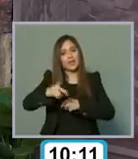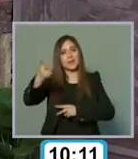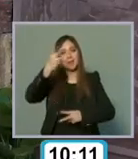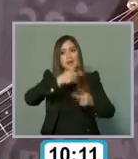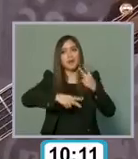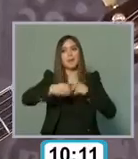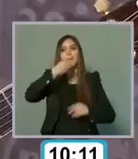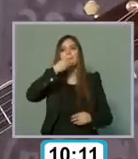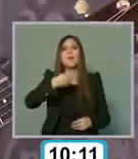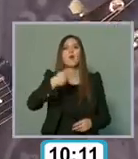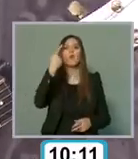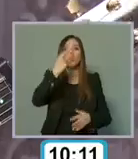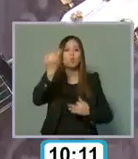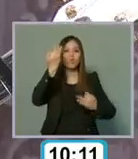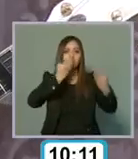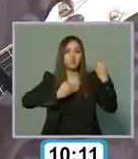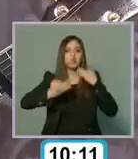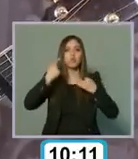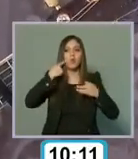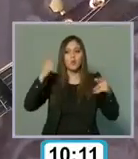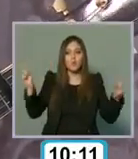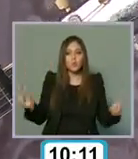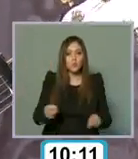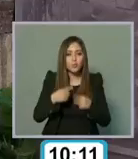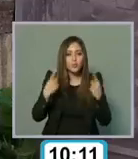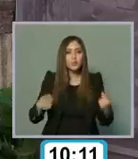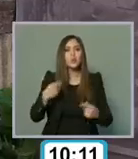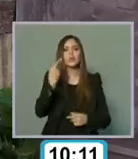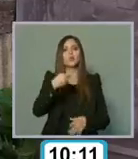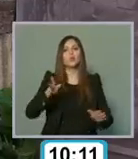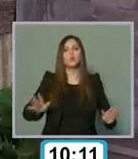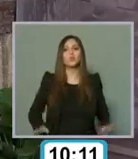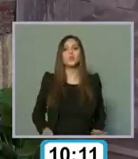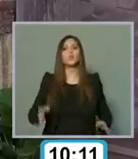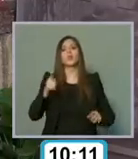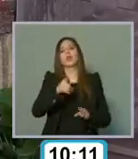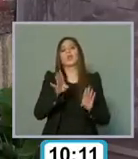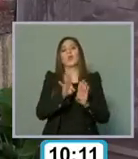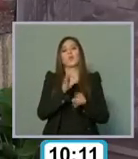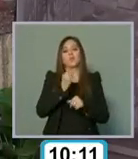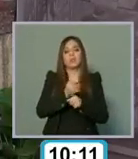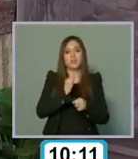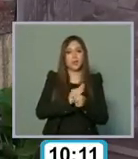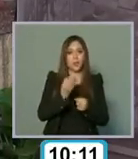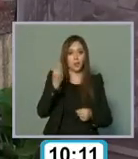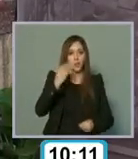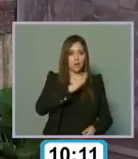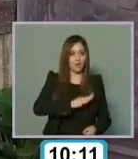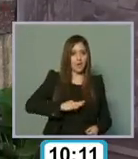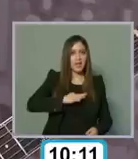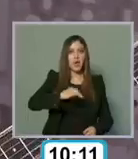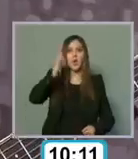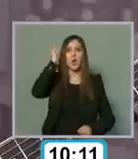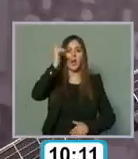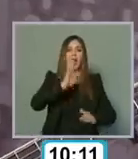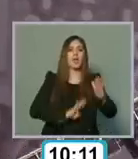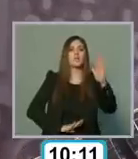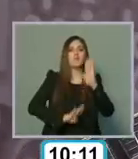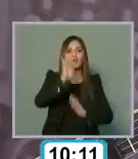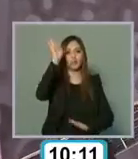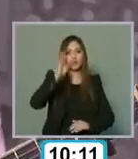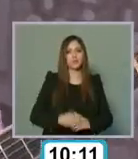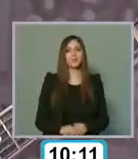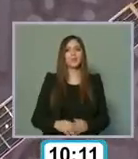tu outfit, tu música. De verdad, eres muy reventada, eres muy chida. Muchas felicidades y que tengas, pues, mucho más éxito. Muchísimas